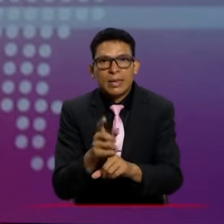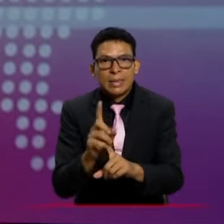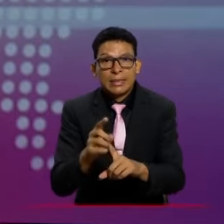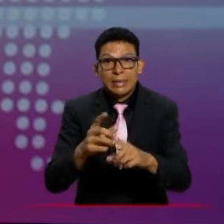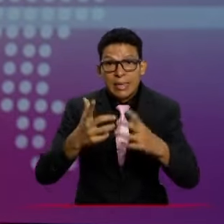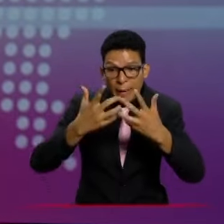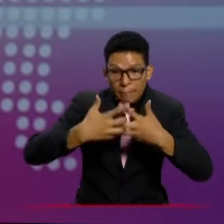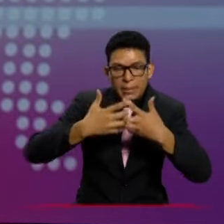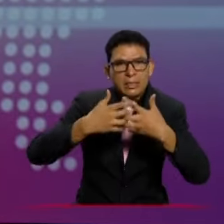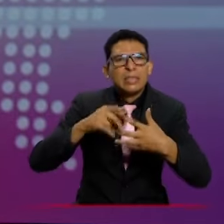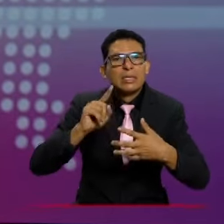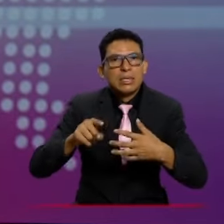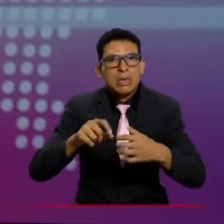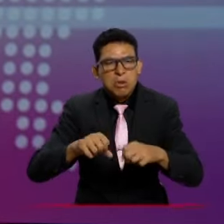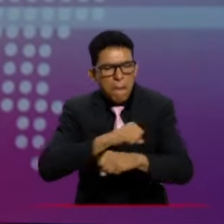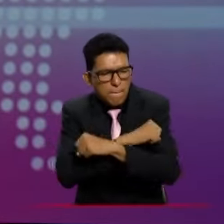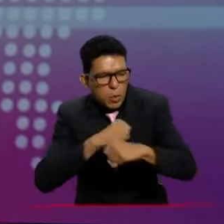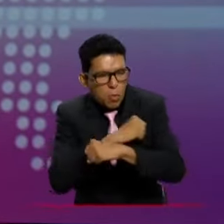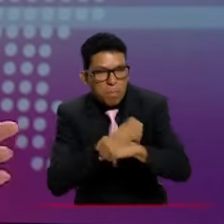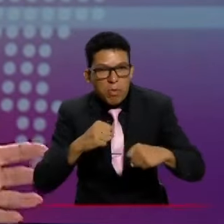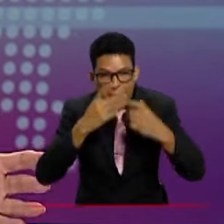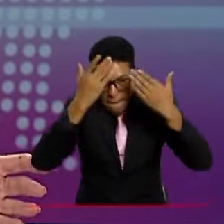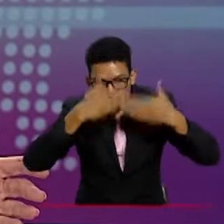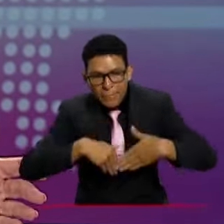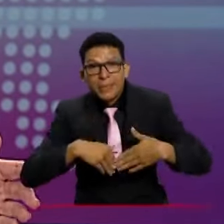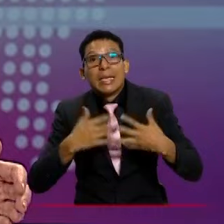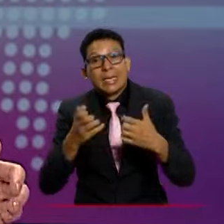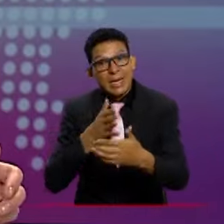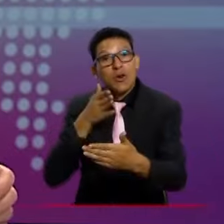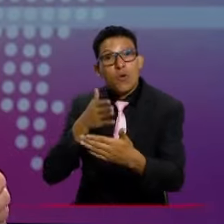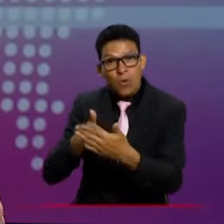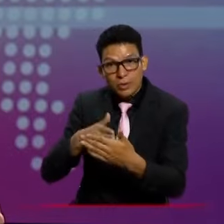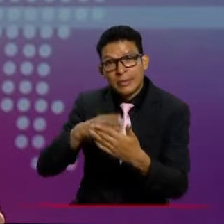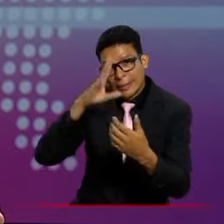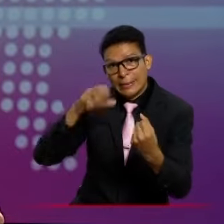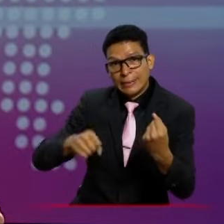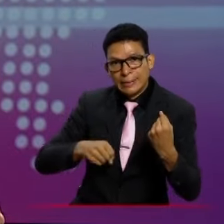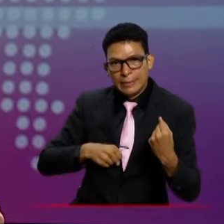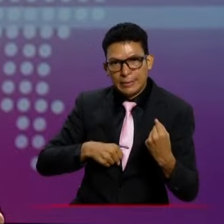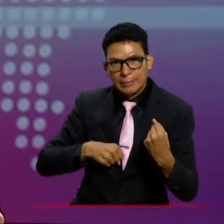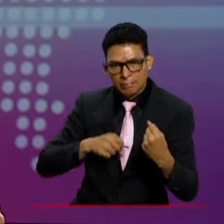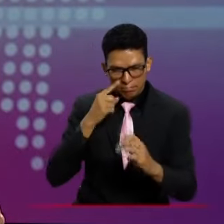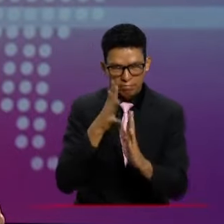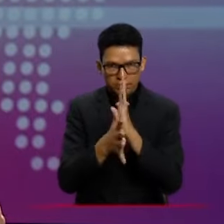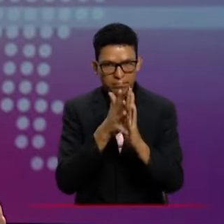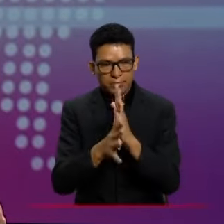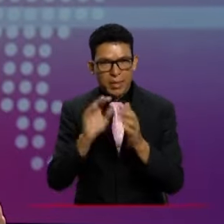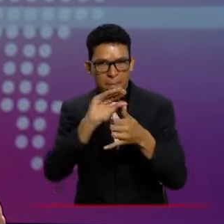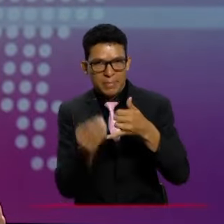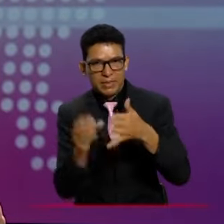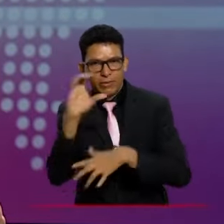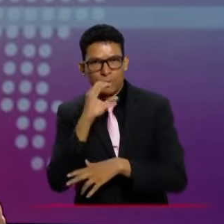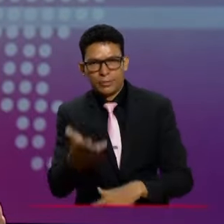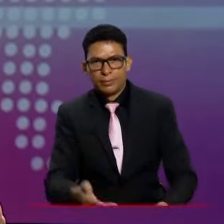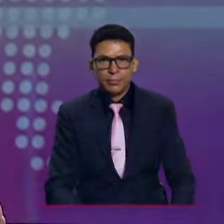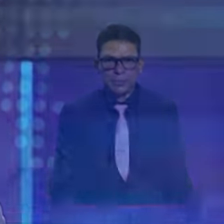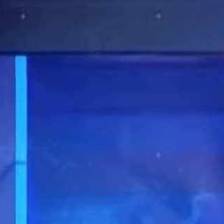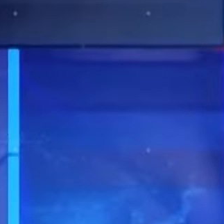fábrica clandestina de explosivos donde se planeaba el ataque a la fuerza pública. Hacemos un recorrido por el Pacífico colombiano.